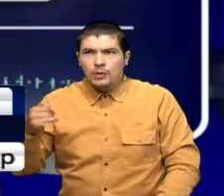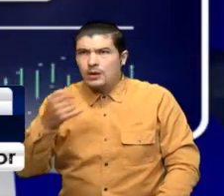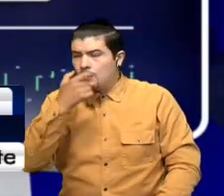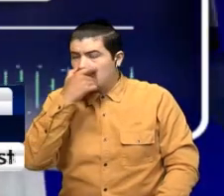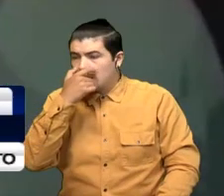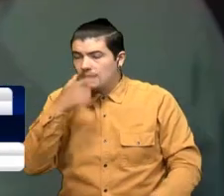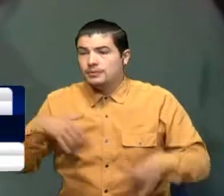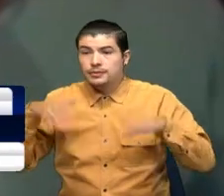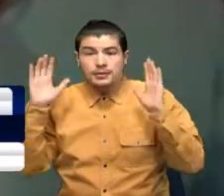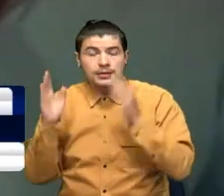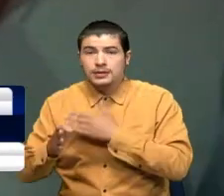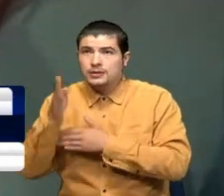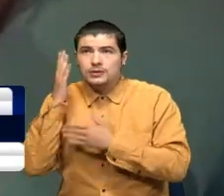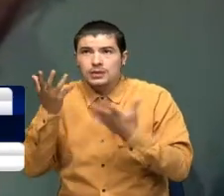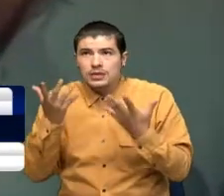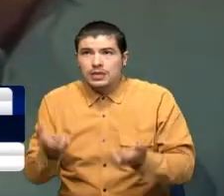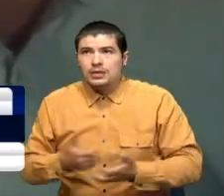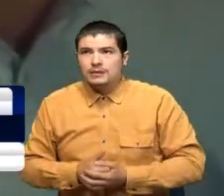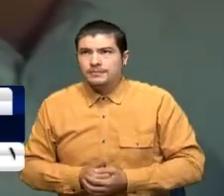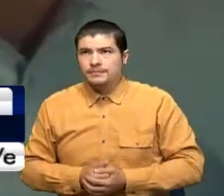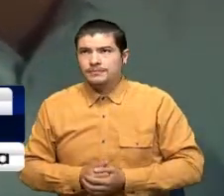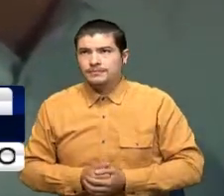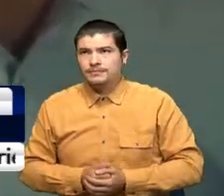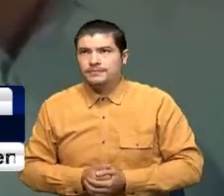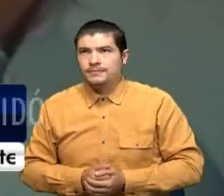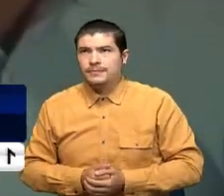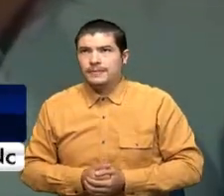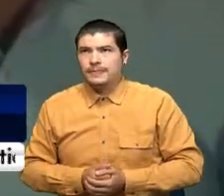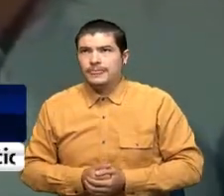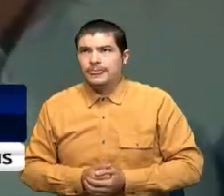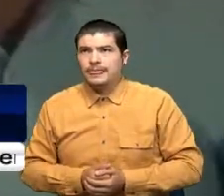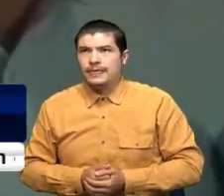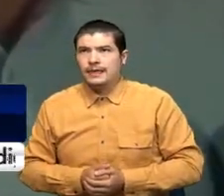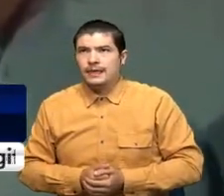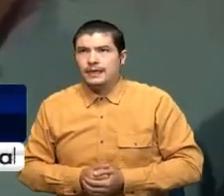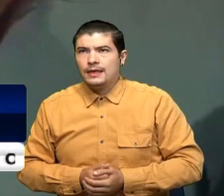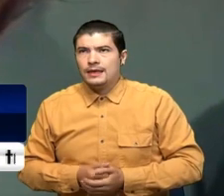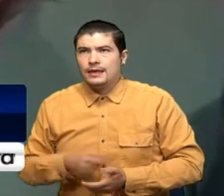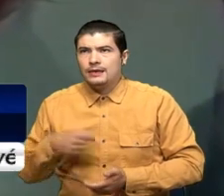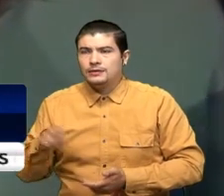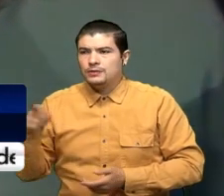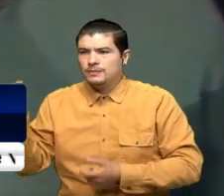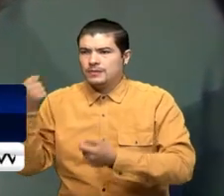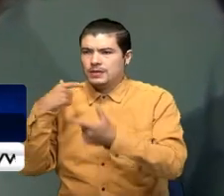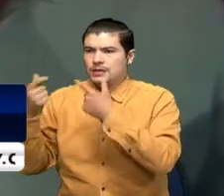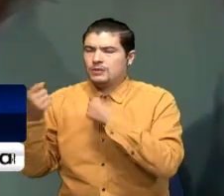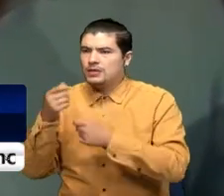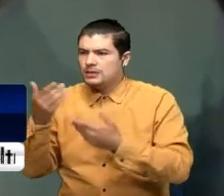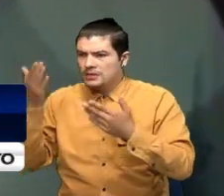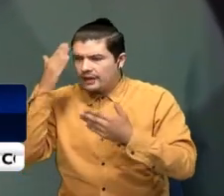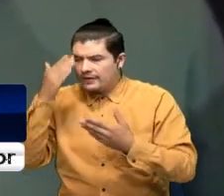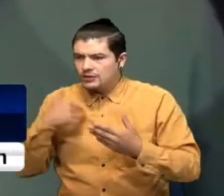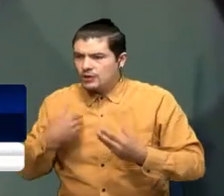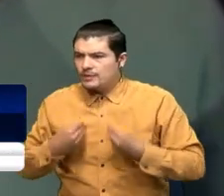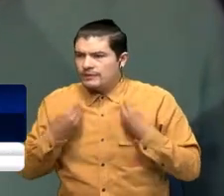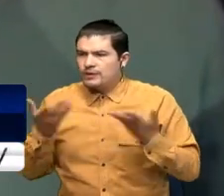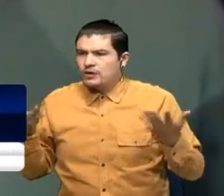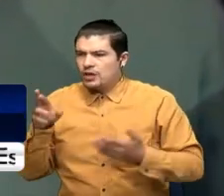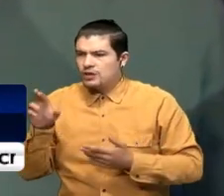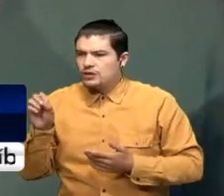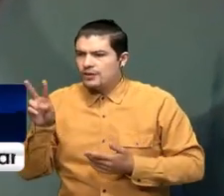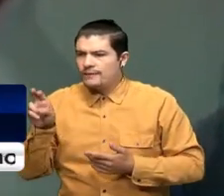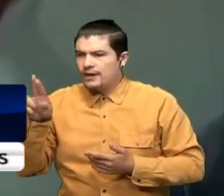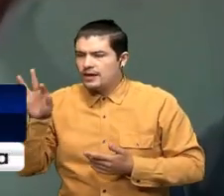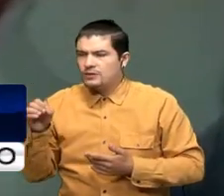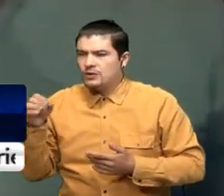y bueno, que sea lo que Dios quiera. Me requirieron si sabía dónde vivía Roberto Marrero, a lo cual no respondí. Igualmente